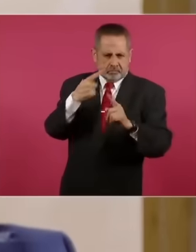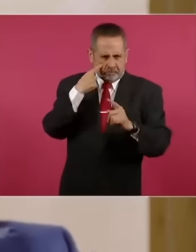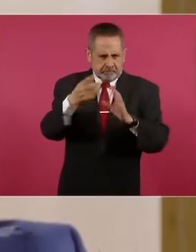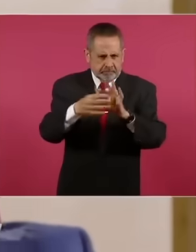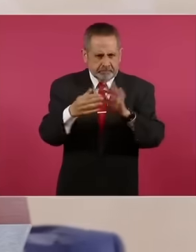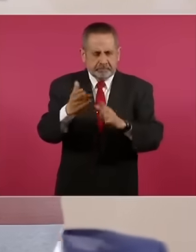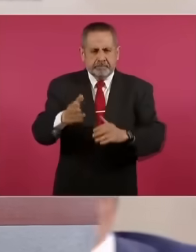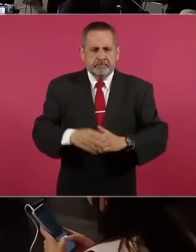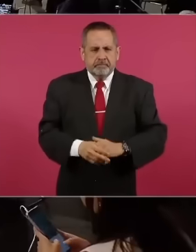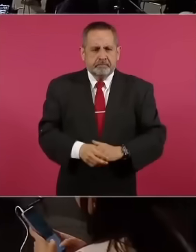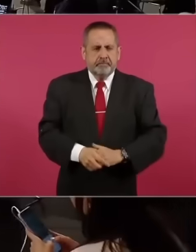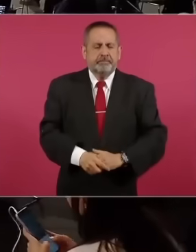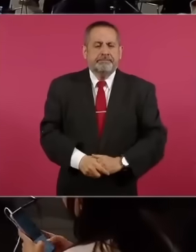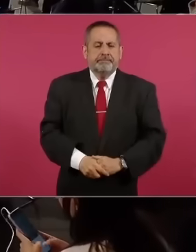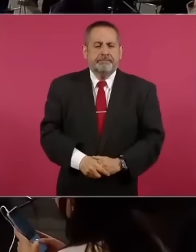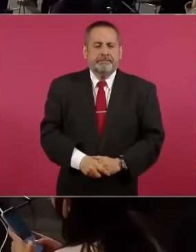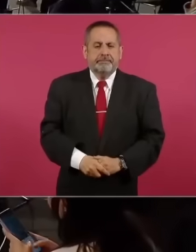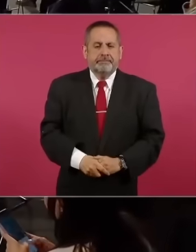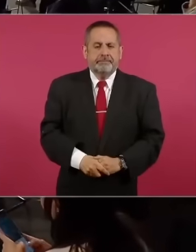Sí.